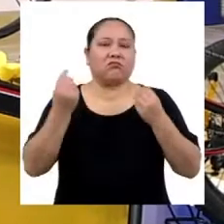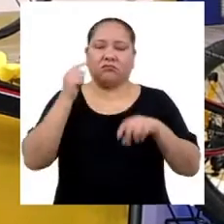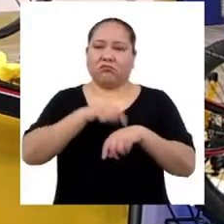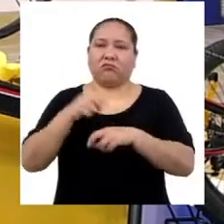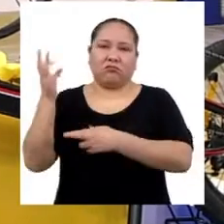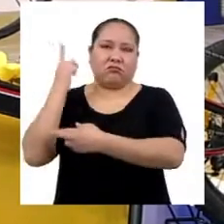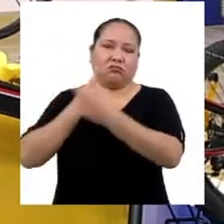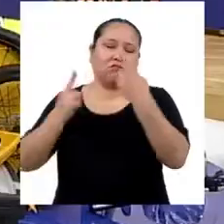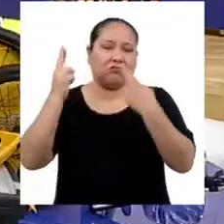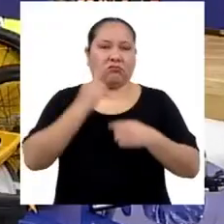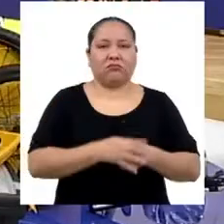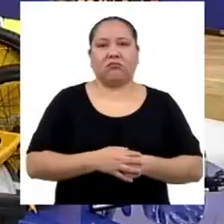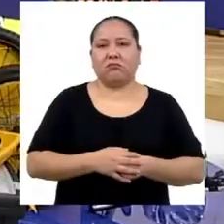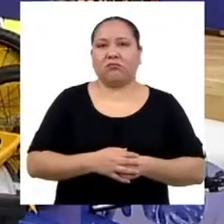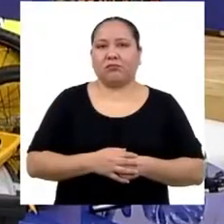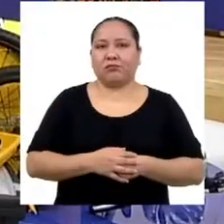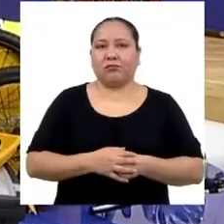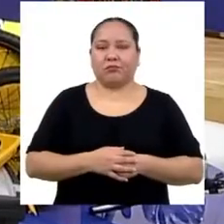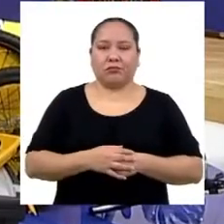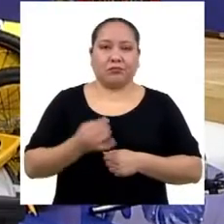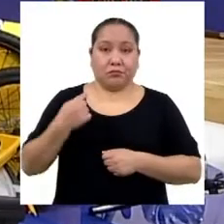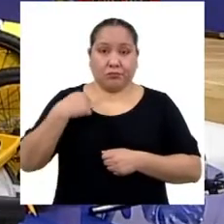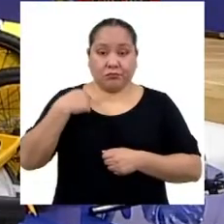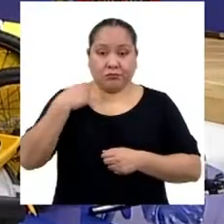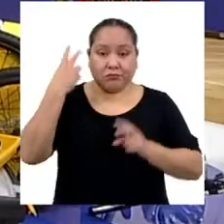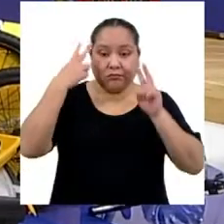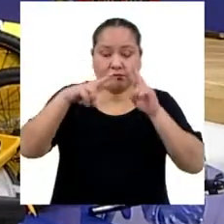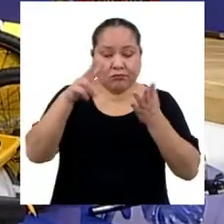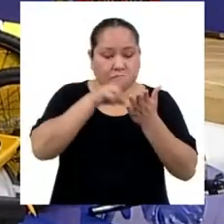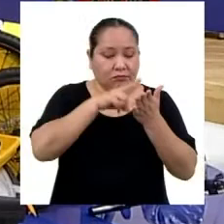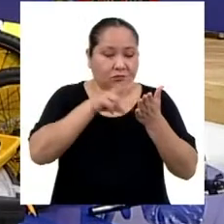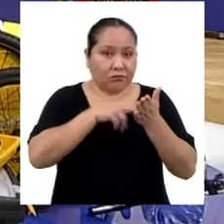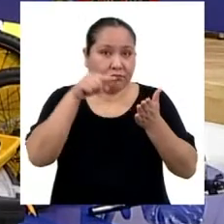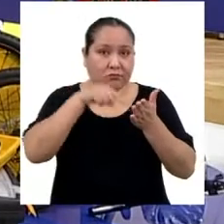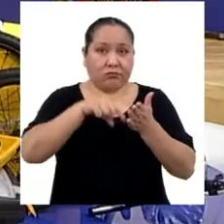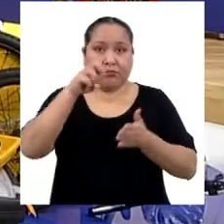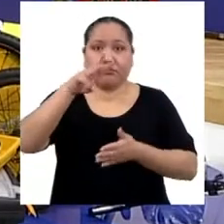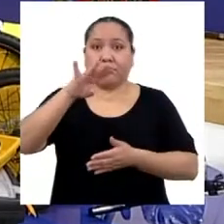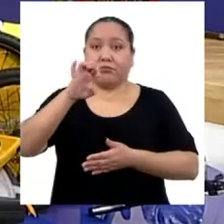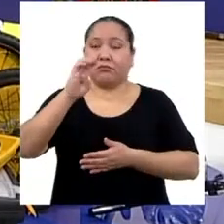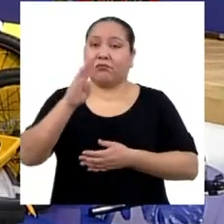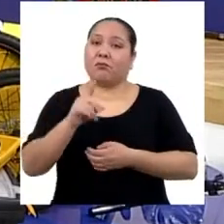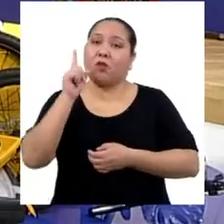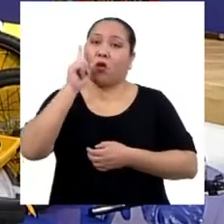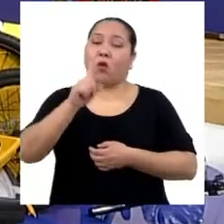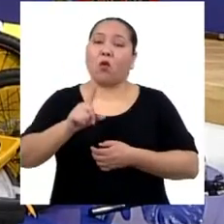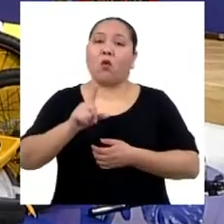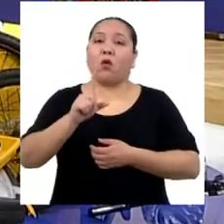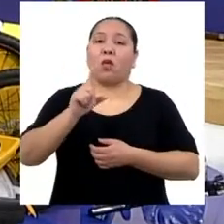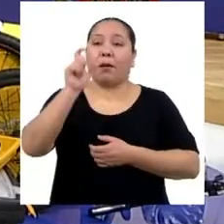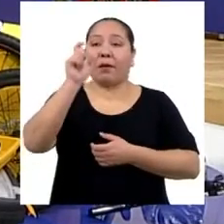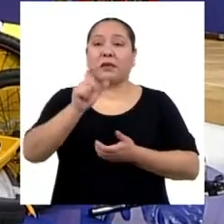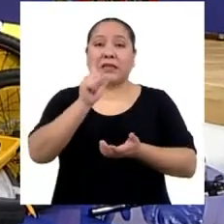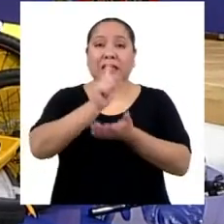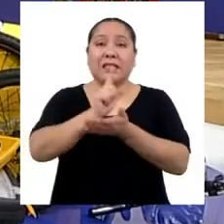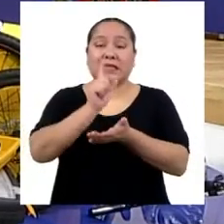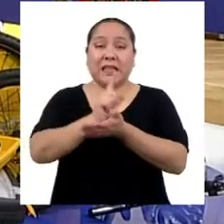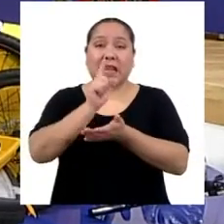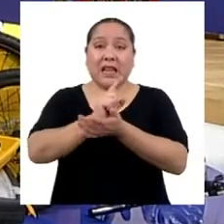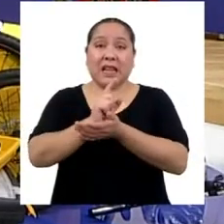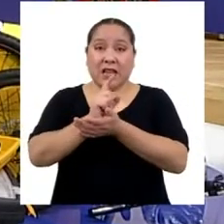volver. Según pude leer en un portal web, una limeña o un limeño se pasa en